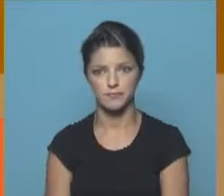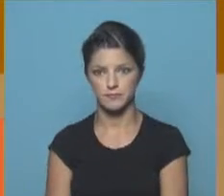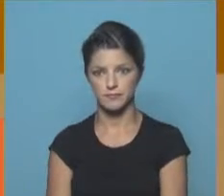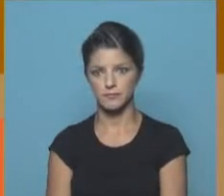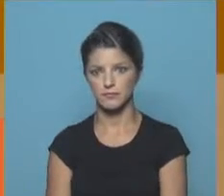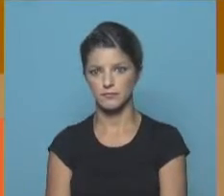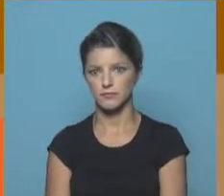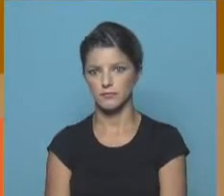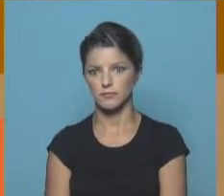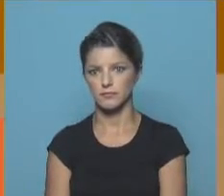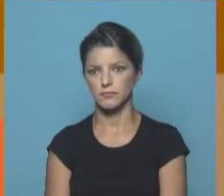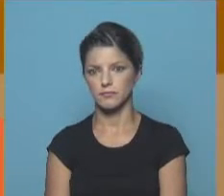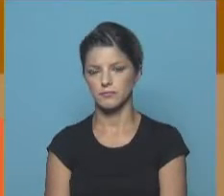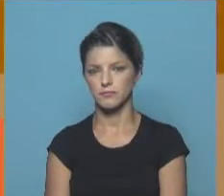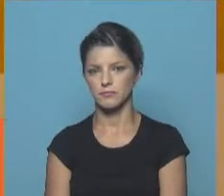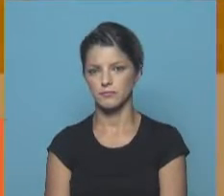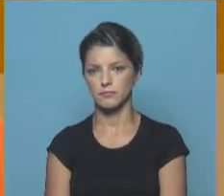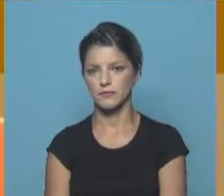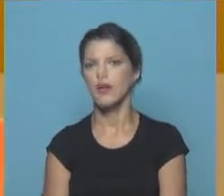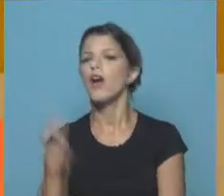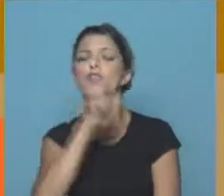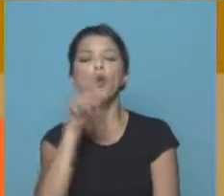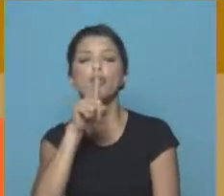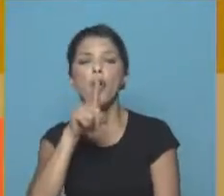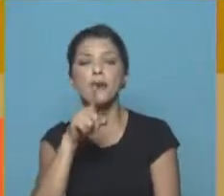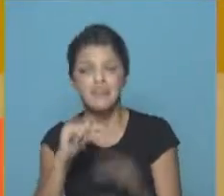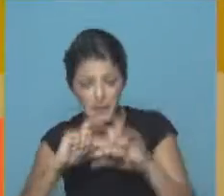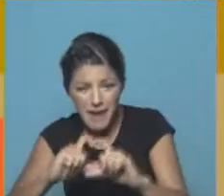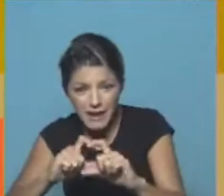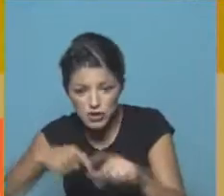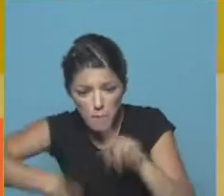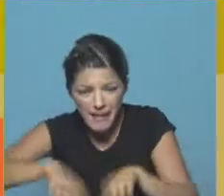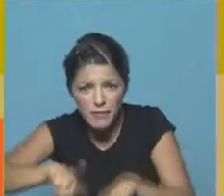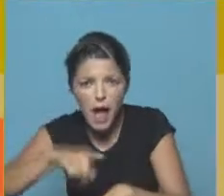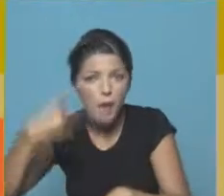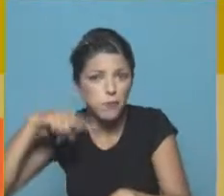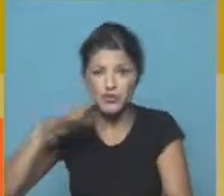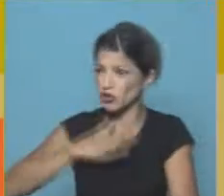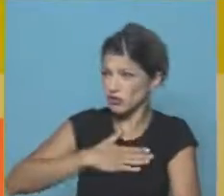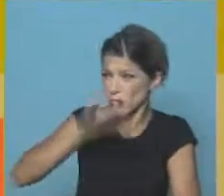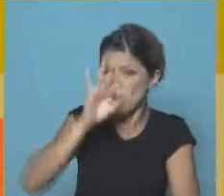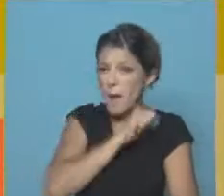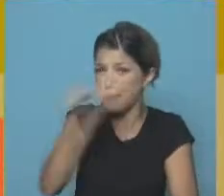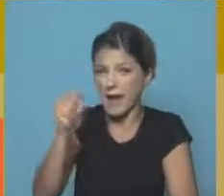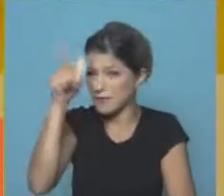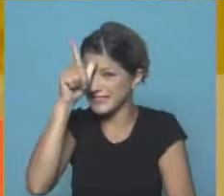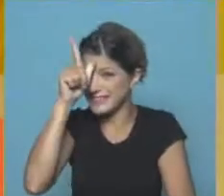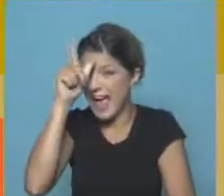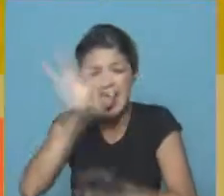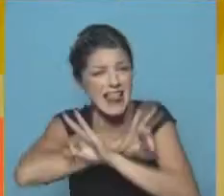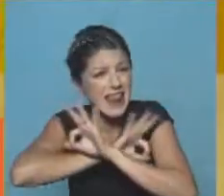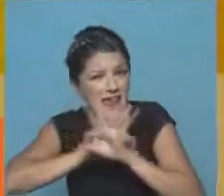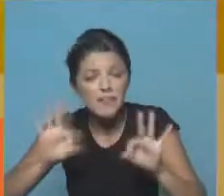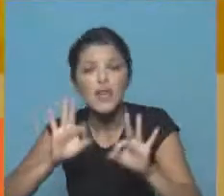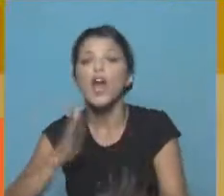y pateaban las cosas, yo los empujé, nada de que les pegamos con un fierro. Acá no se le pegó a ningún oficial, a ninguna fuerza pública.